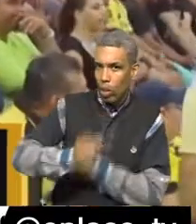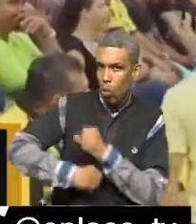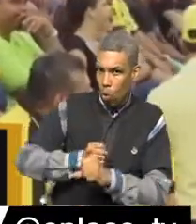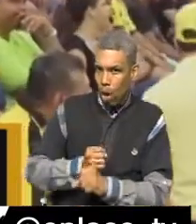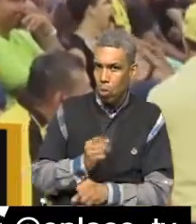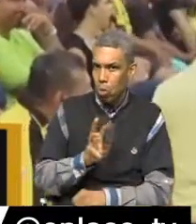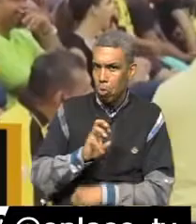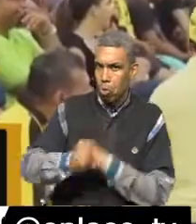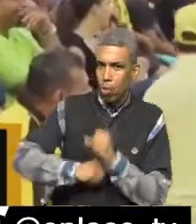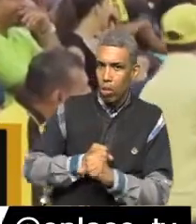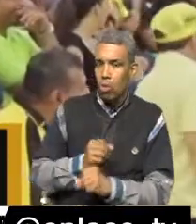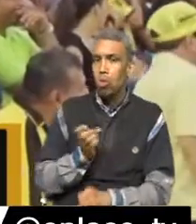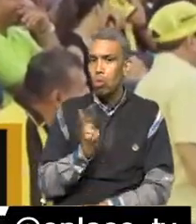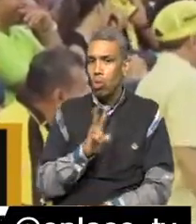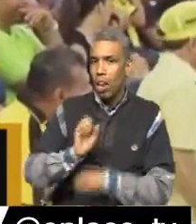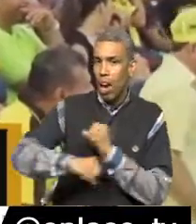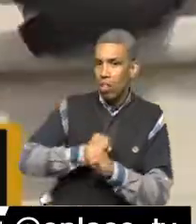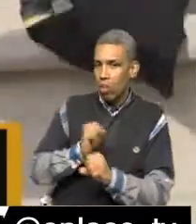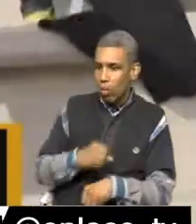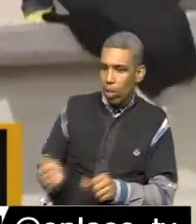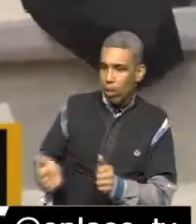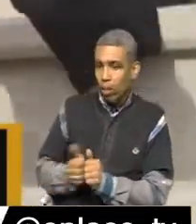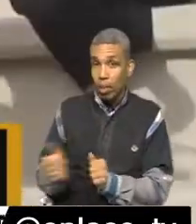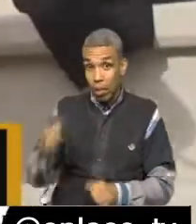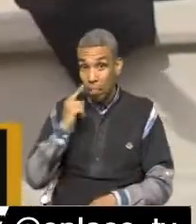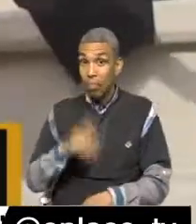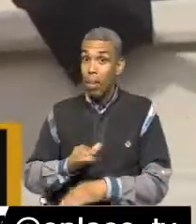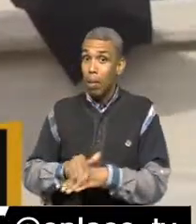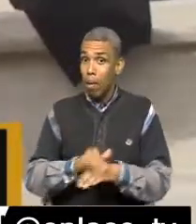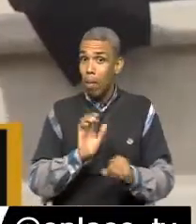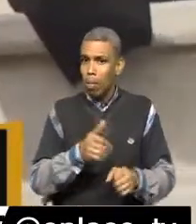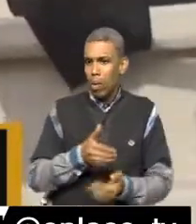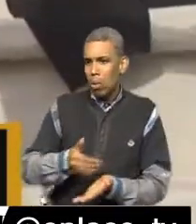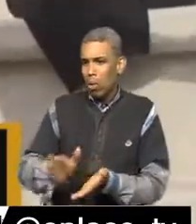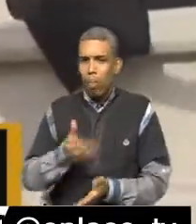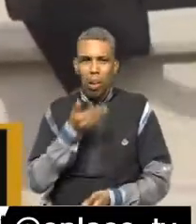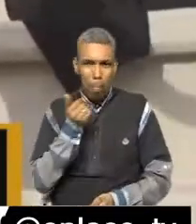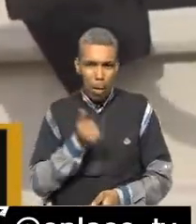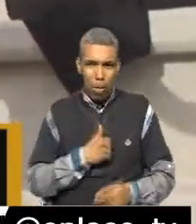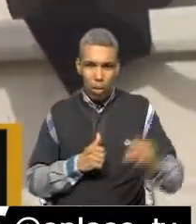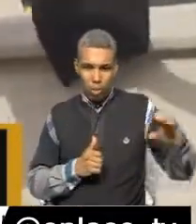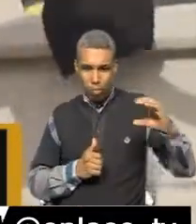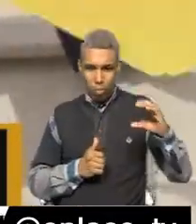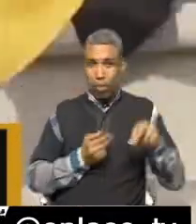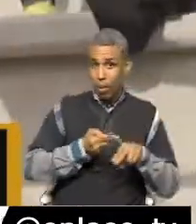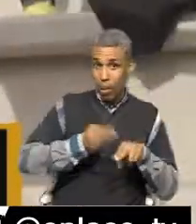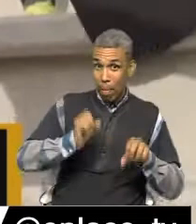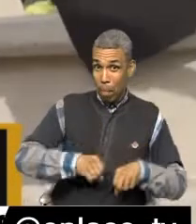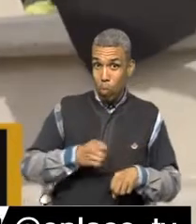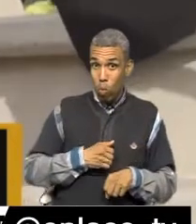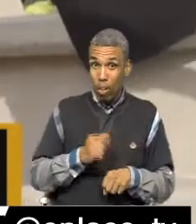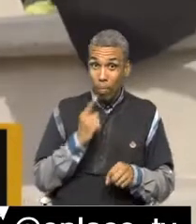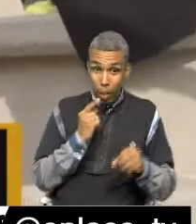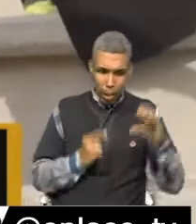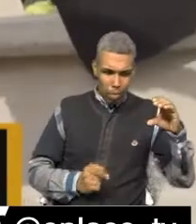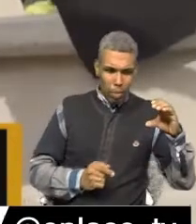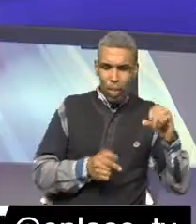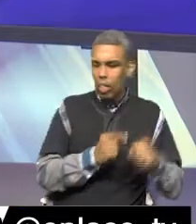Aliancista a la afición del equipo profesional del Puerto Petrolero es a ser abonado 2018 y para ello hay disponibles 2.000 abonos.